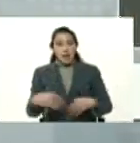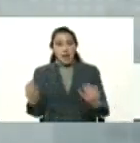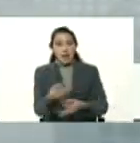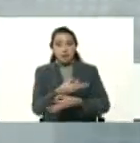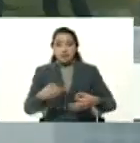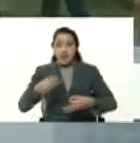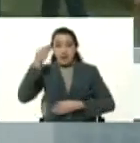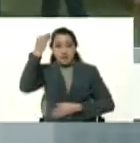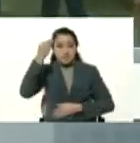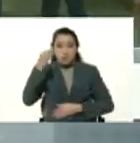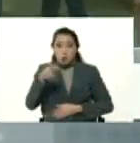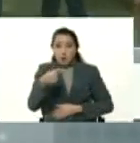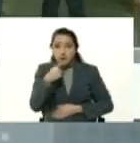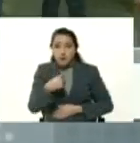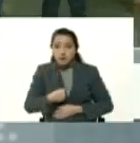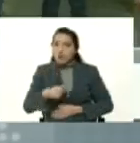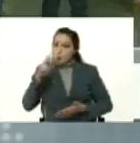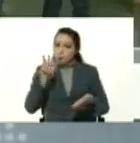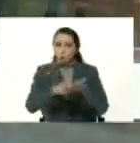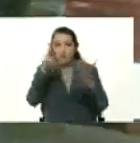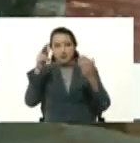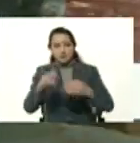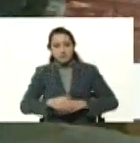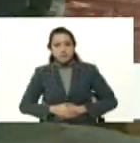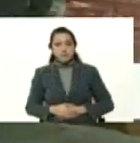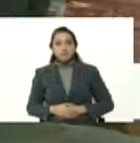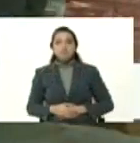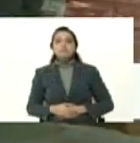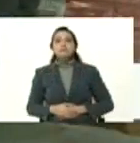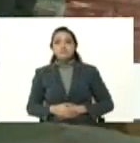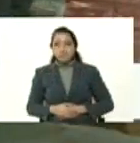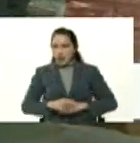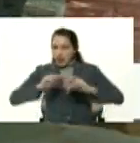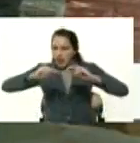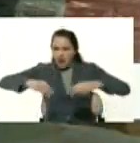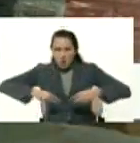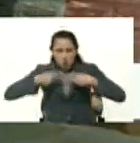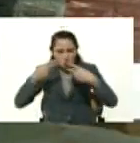Excelente, presidente, cúmplase. Siempre la innovación está presente